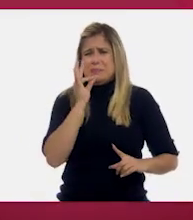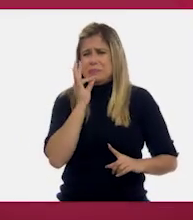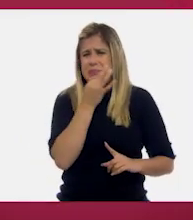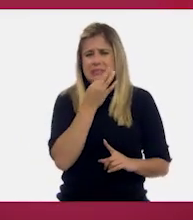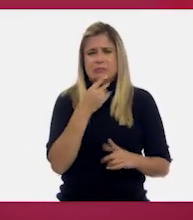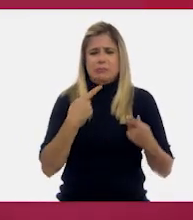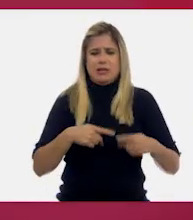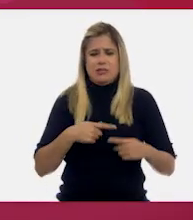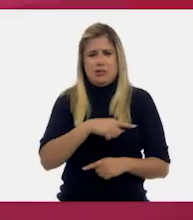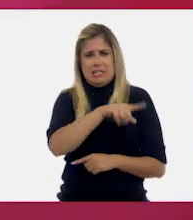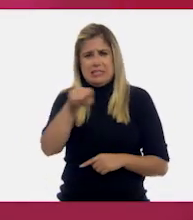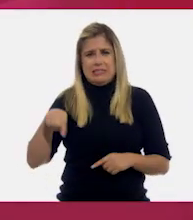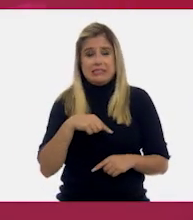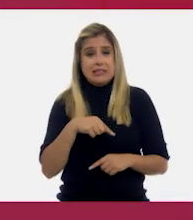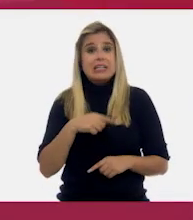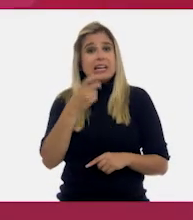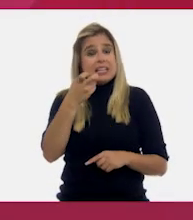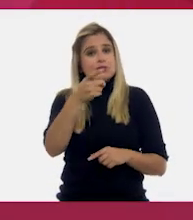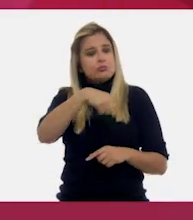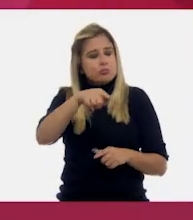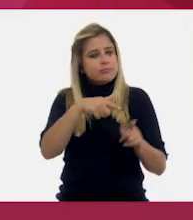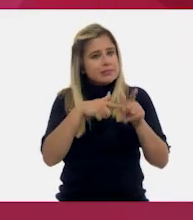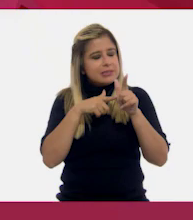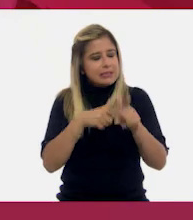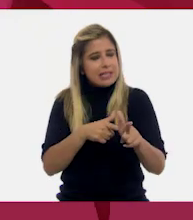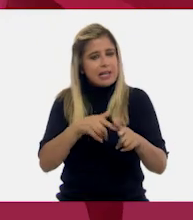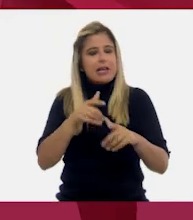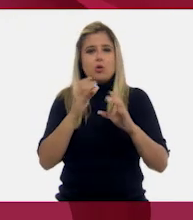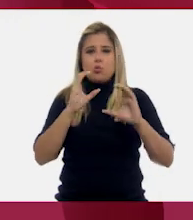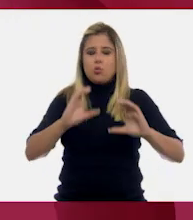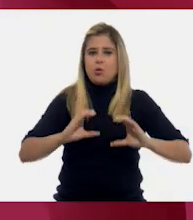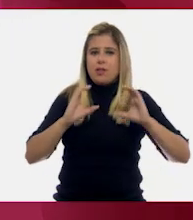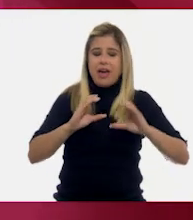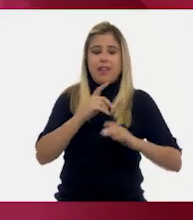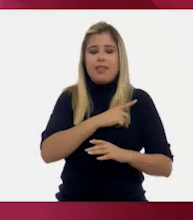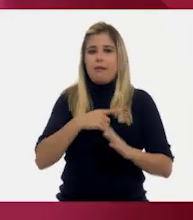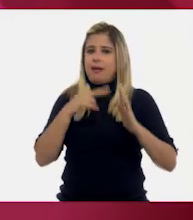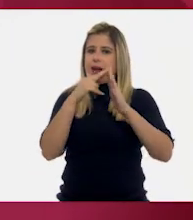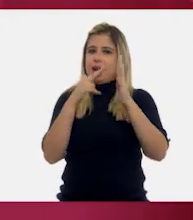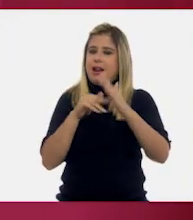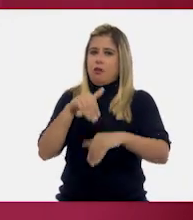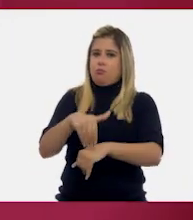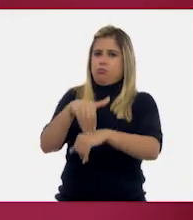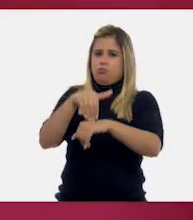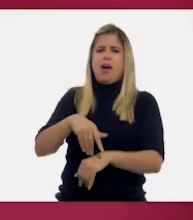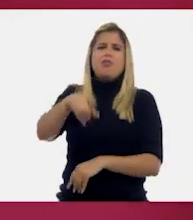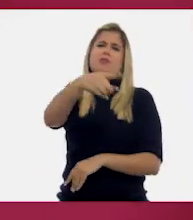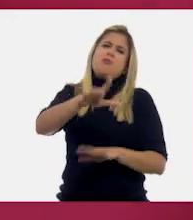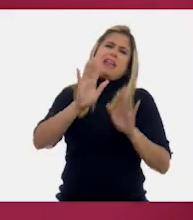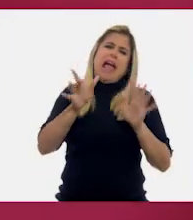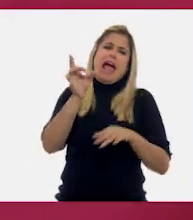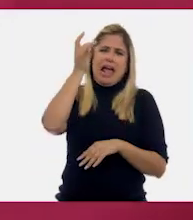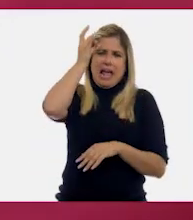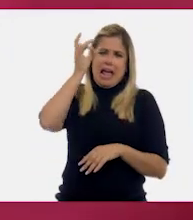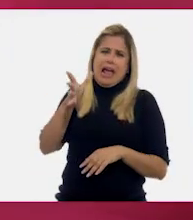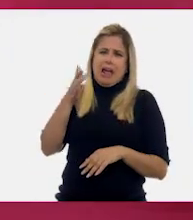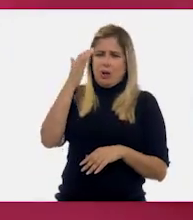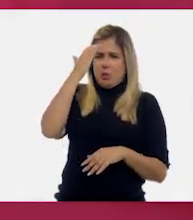personas. Por eso hay que continuar cuidándonos siguiendo las buenas prácticas que ya todos conocemos para evitar contagiarnos.